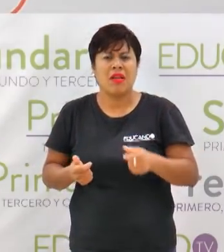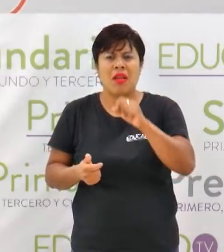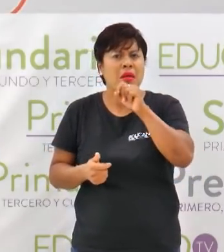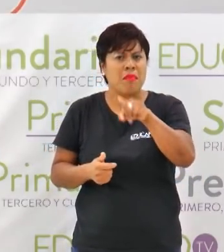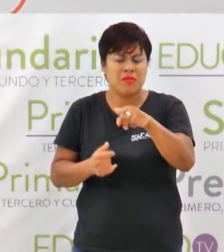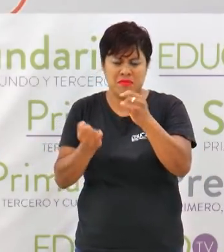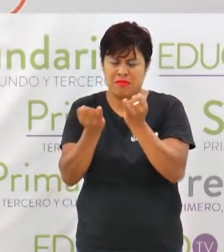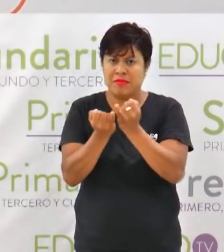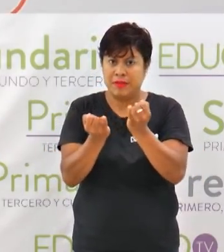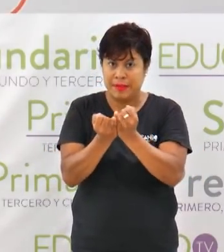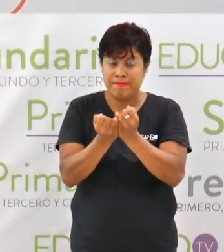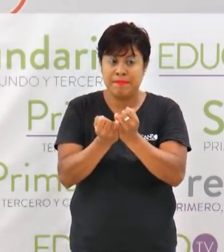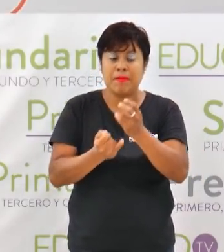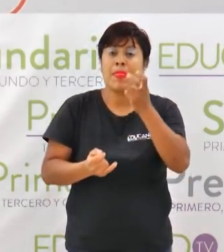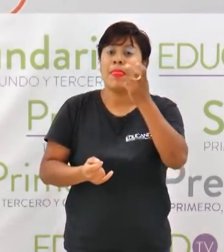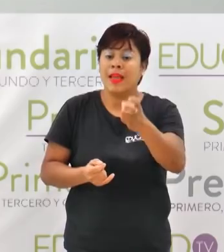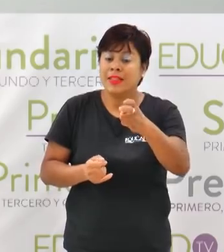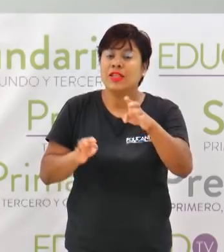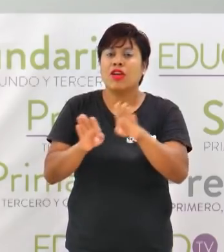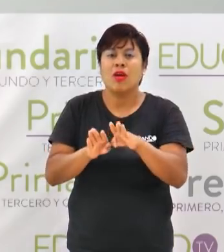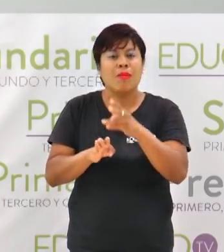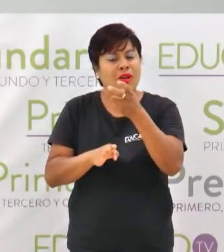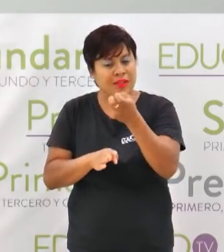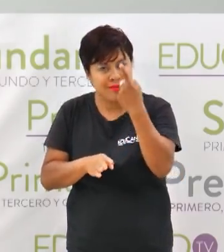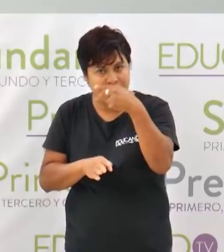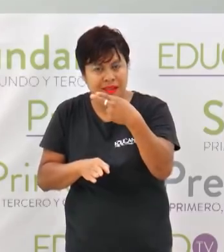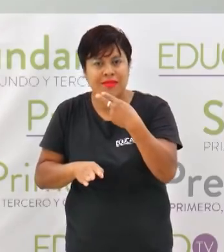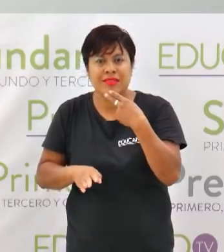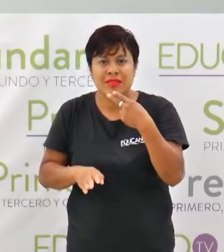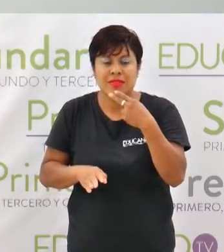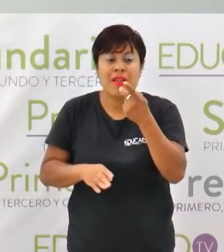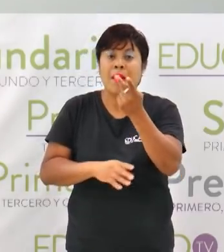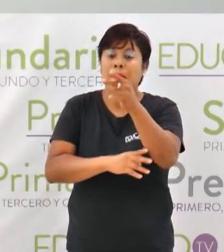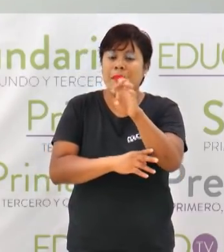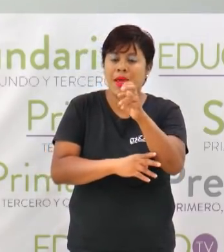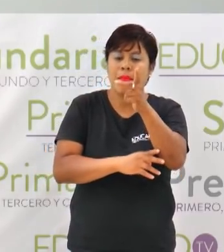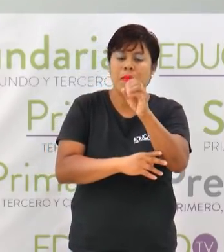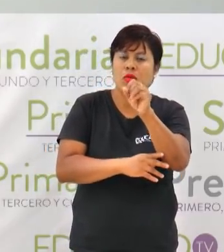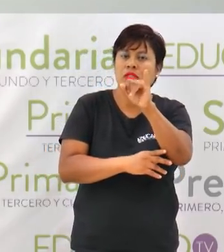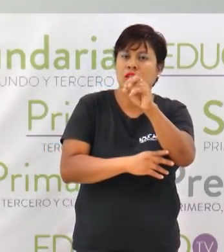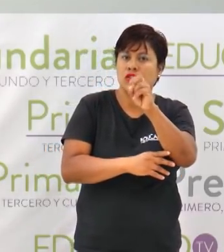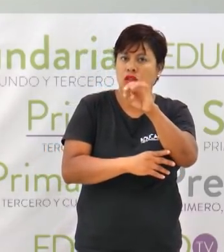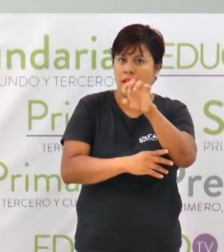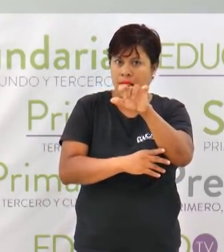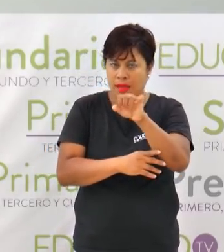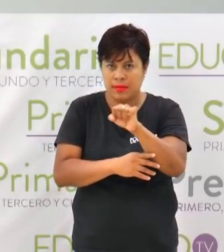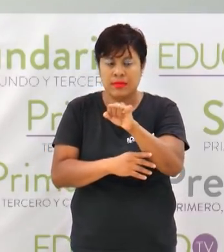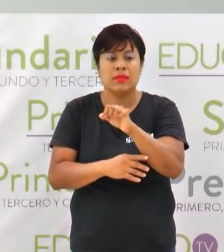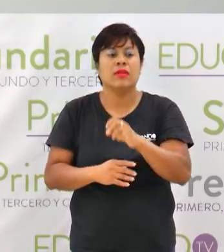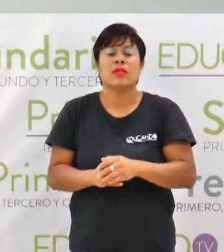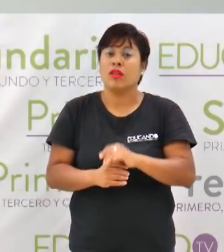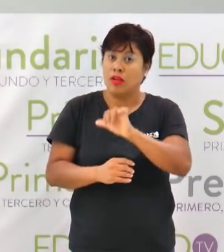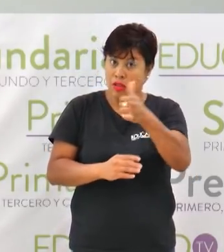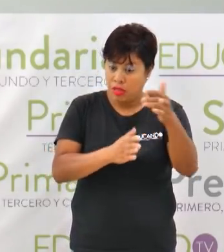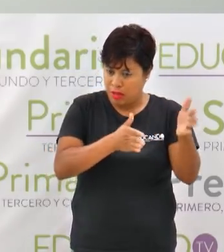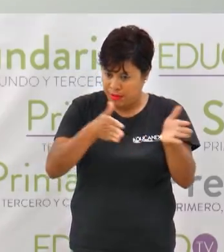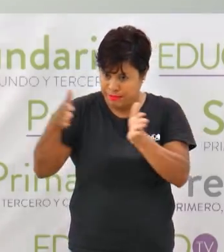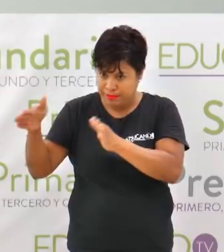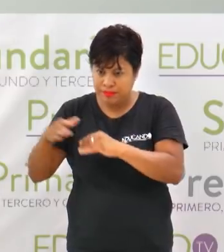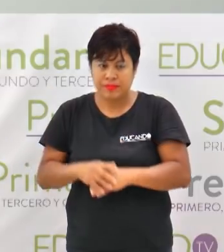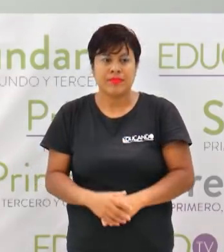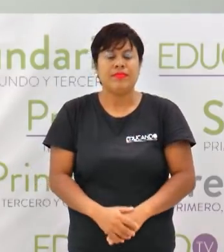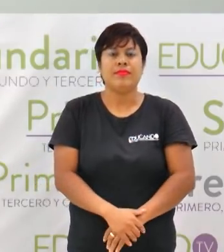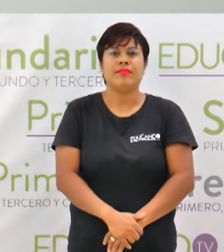de la misma manera? Es así como funcionan las frases preposicionales. Vámonos con la